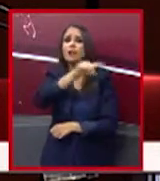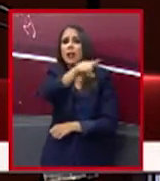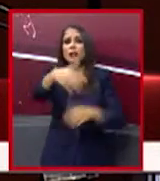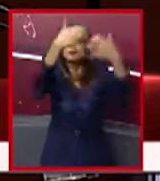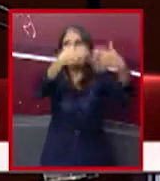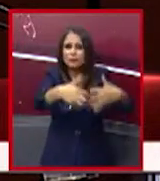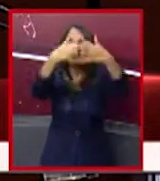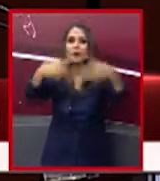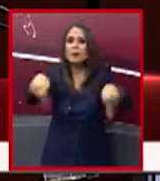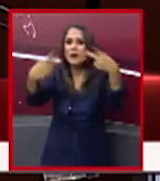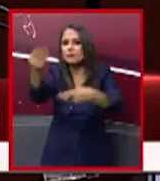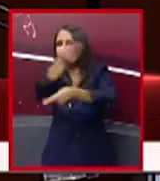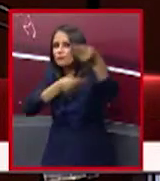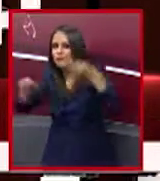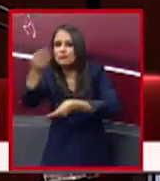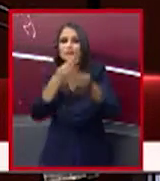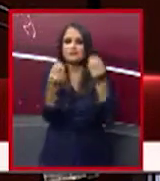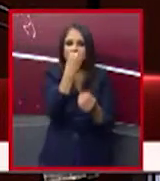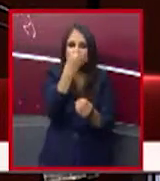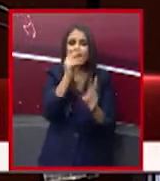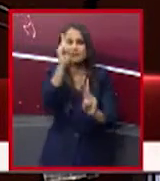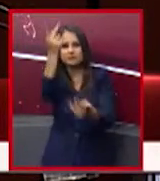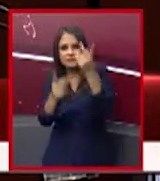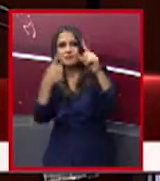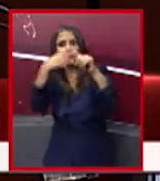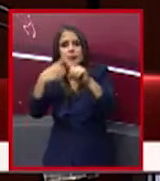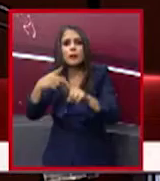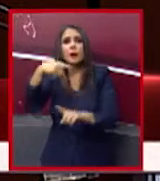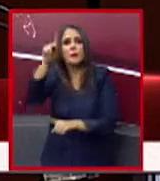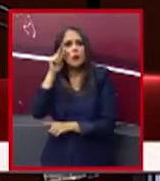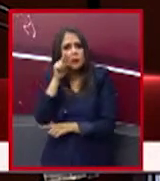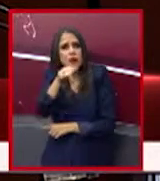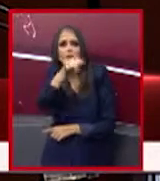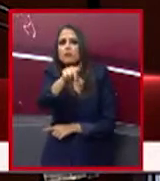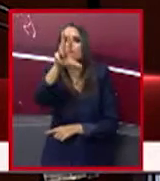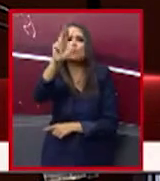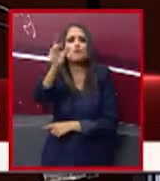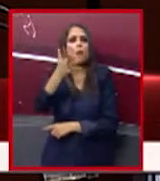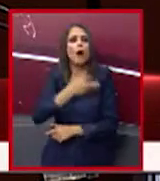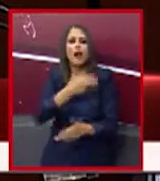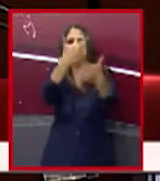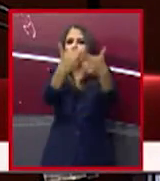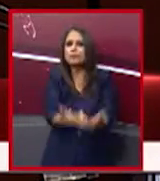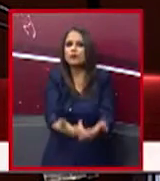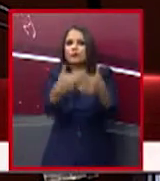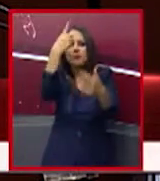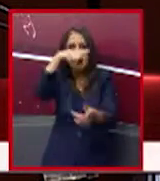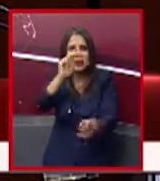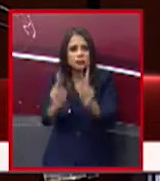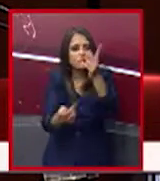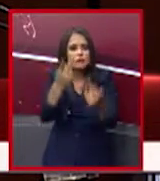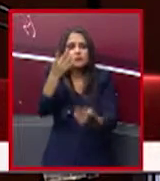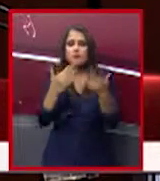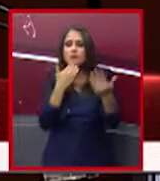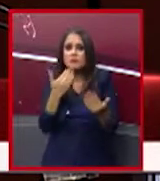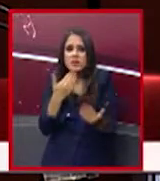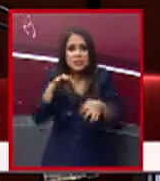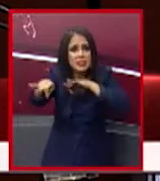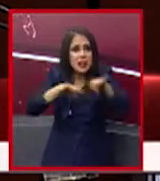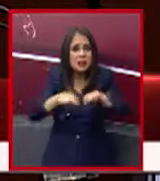y exportadora de alimentos, que no cuentan con los alimentos necesarios para superar la pobreza